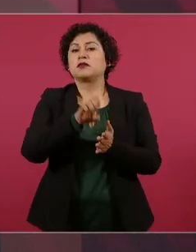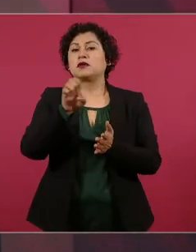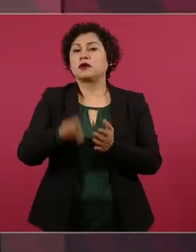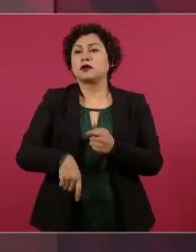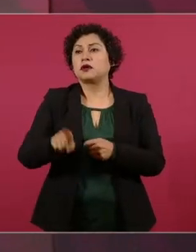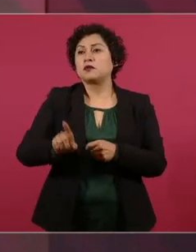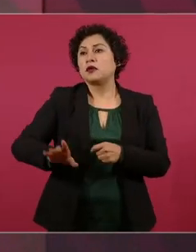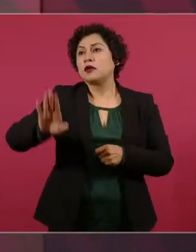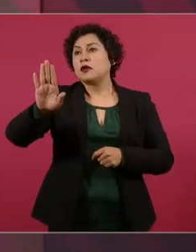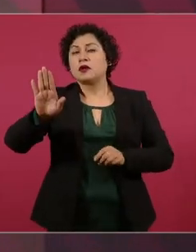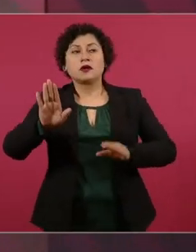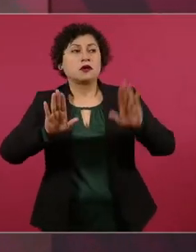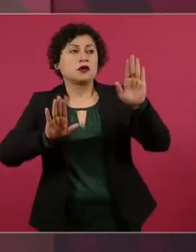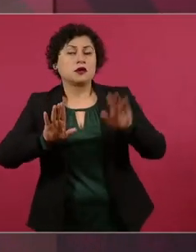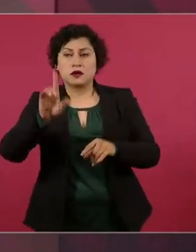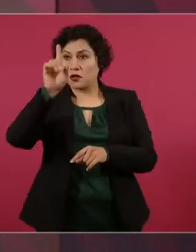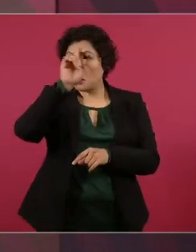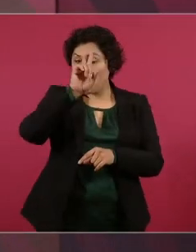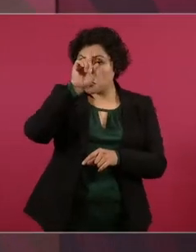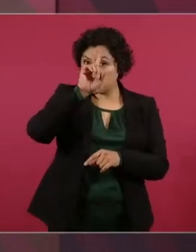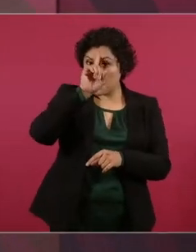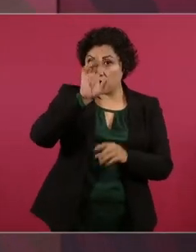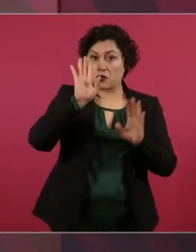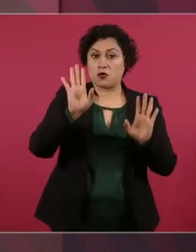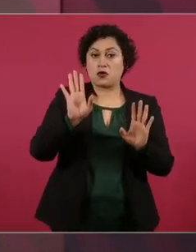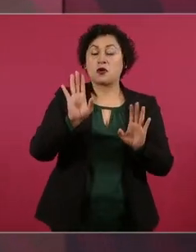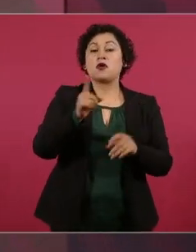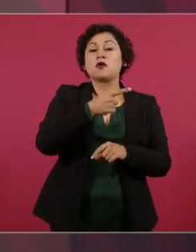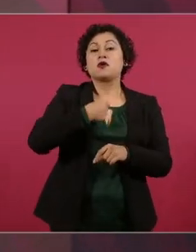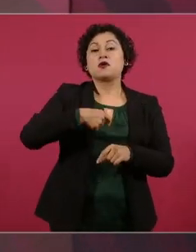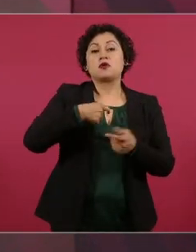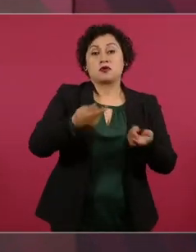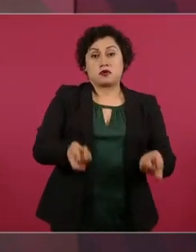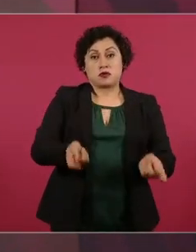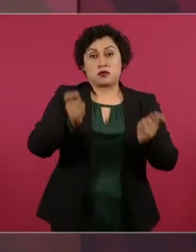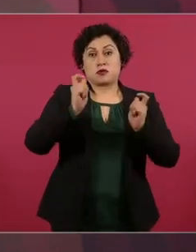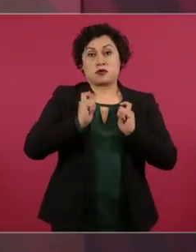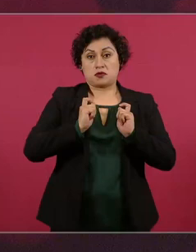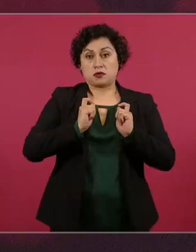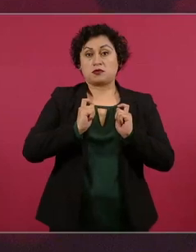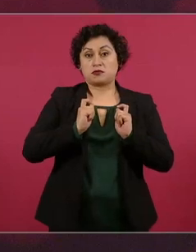y les damos un representante y dos para el PRI. No,